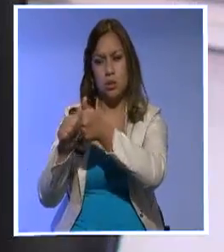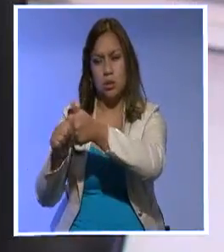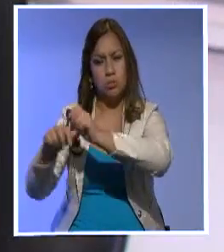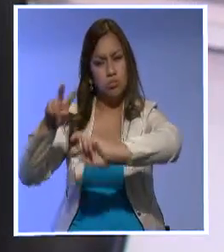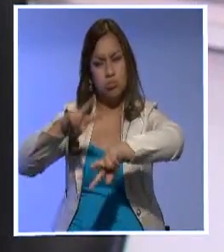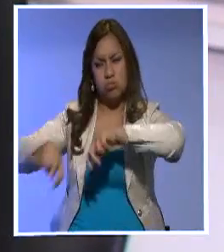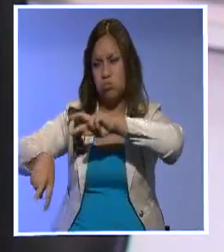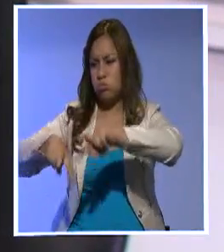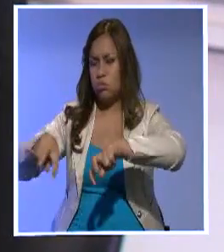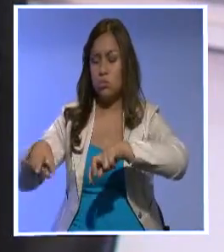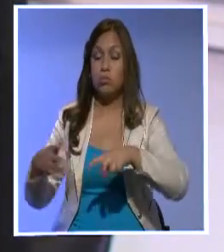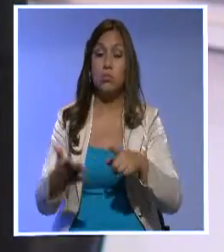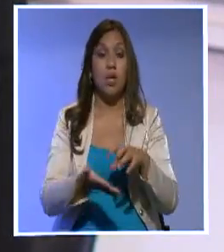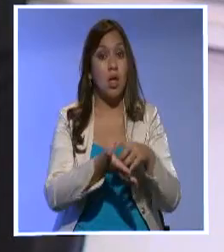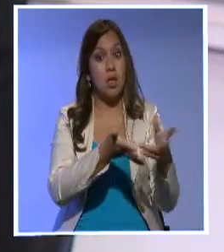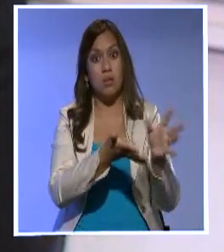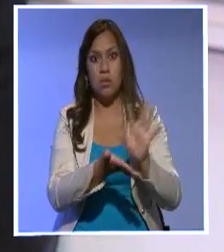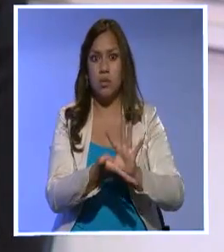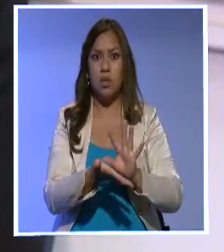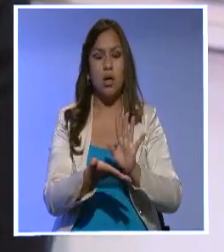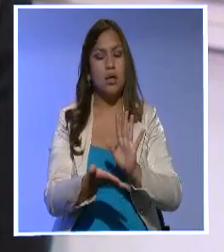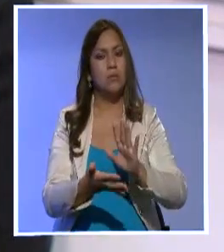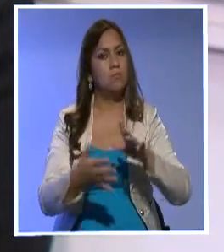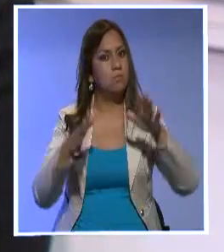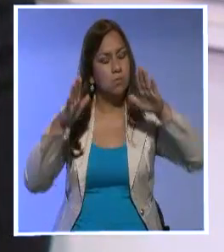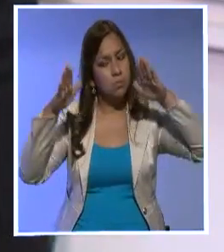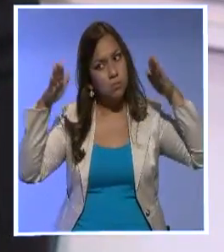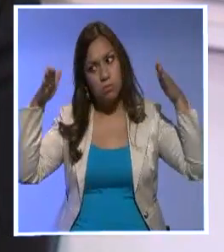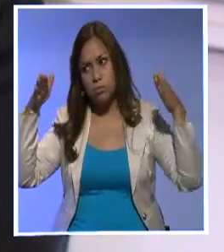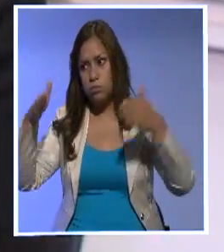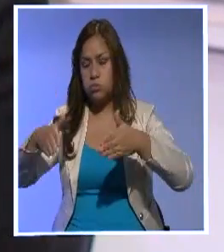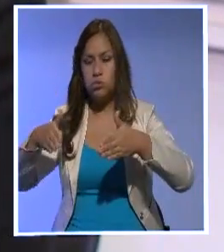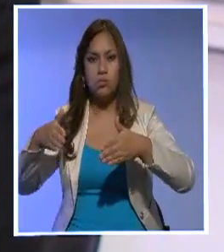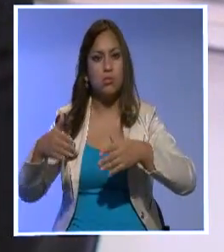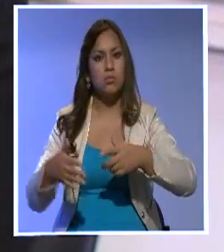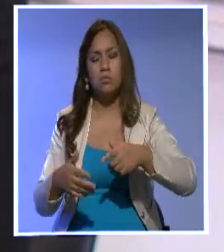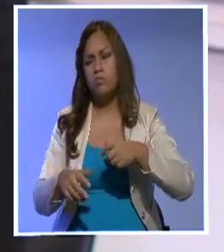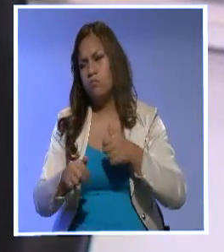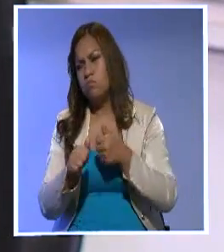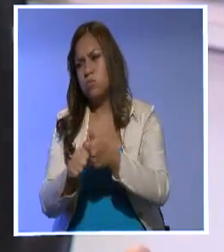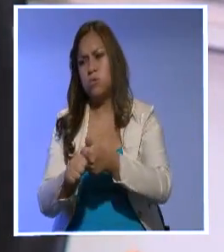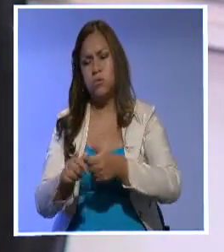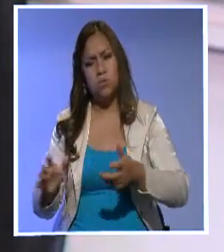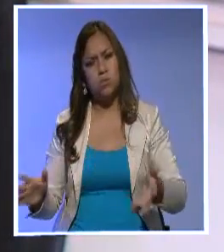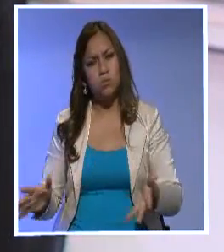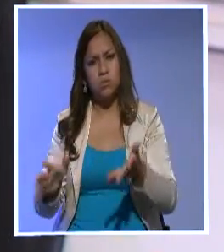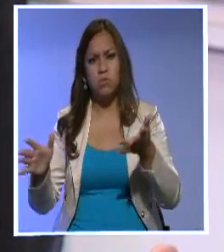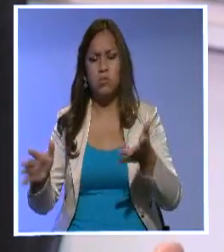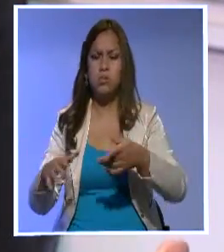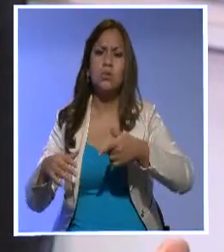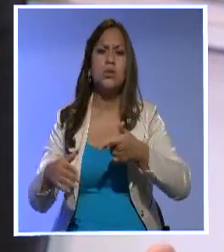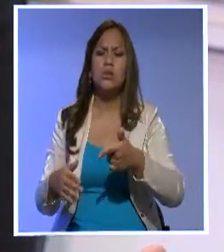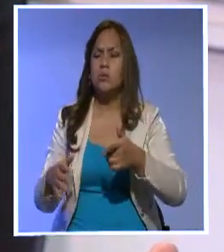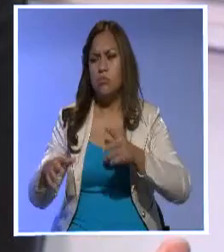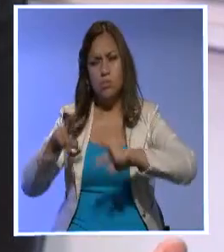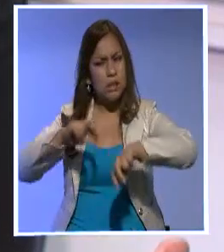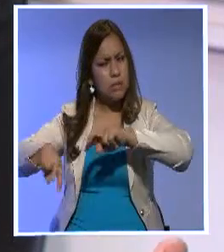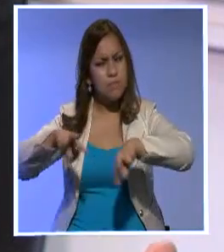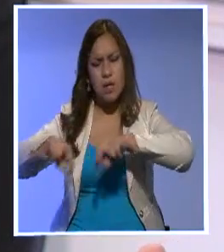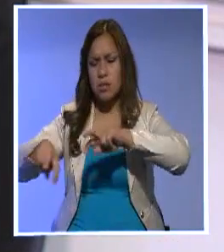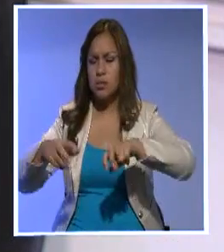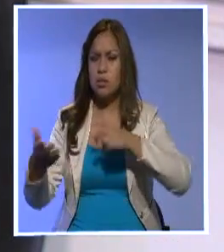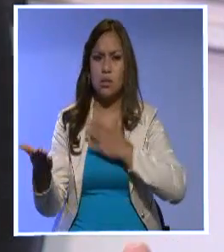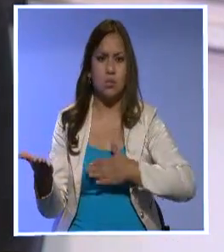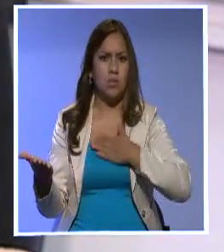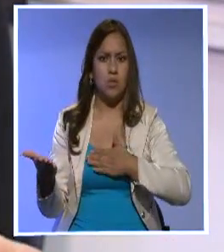decir que el asambleas no ha descansado un solo día de este año 2016 en esta investigación sobre paraísos fiscales porque no solamente